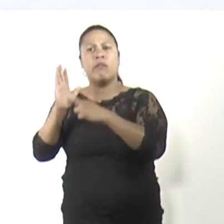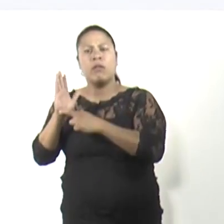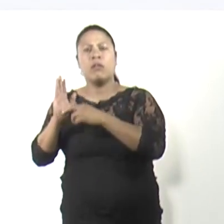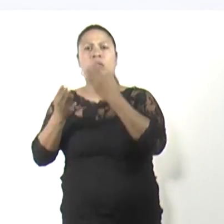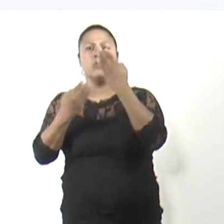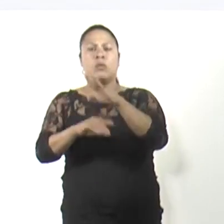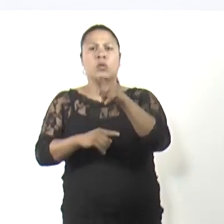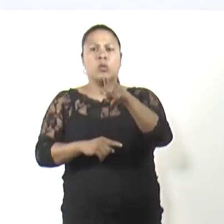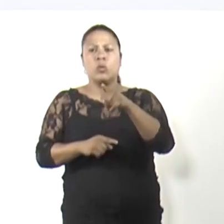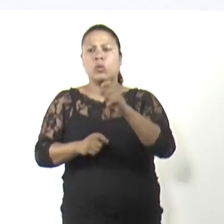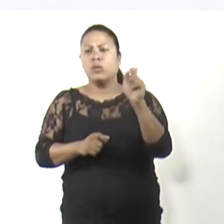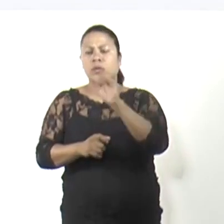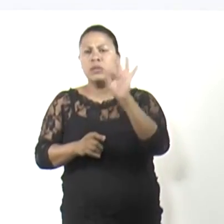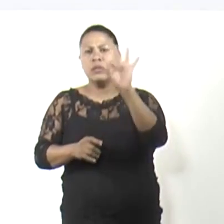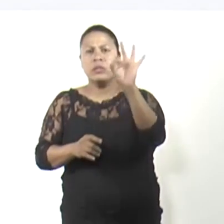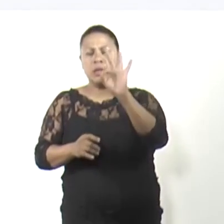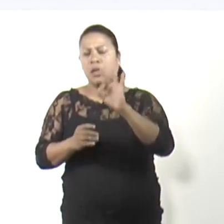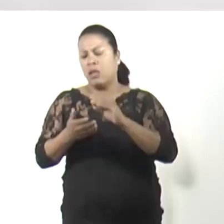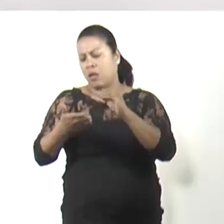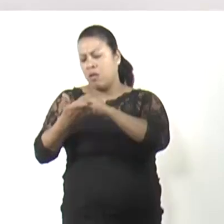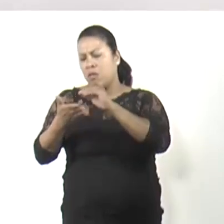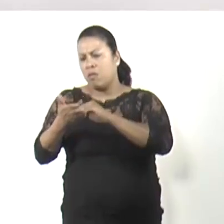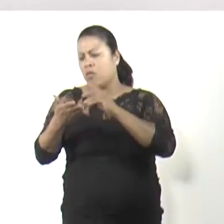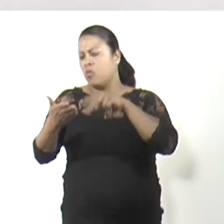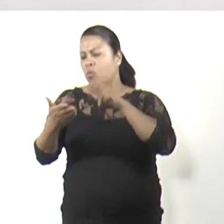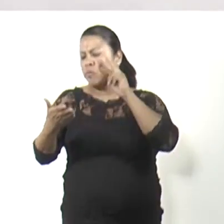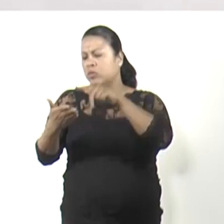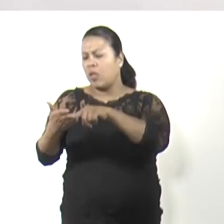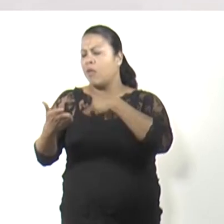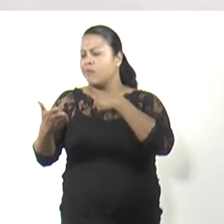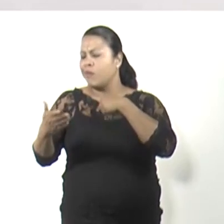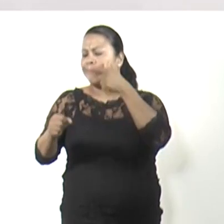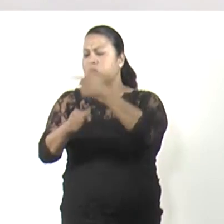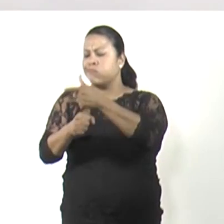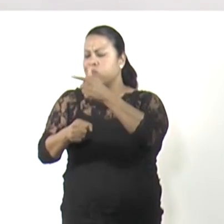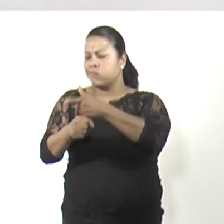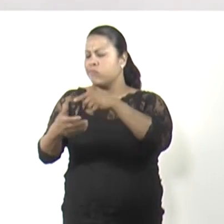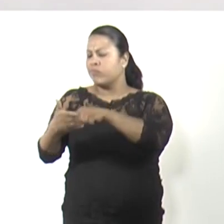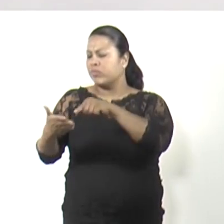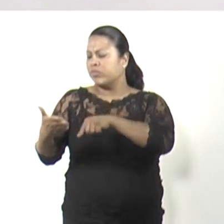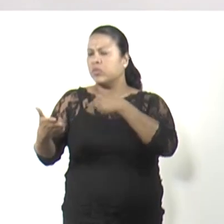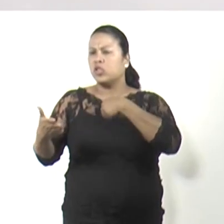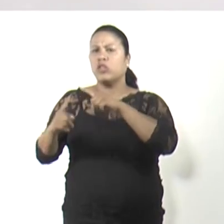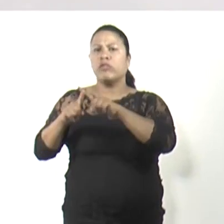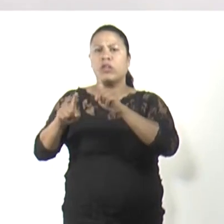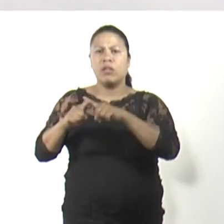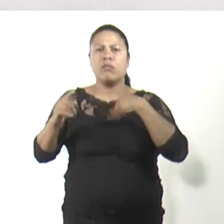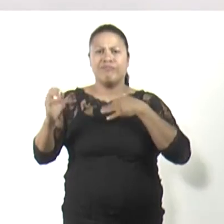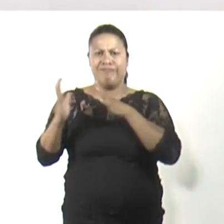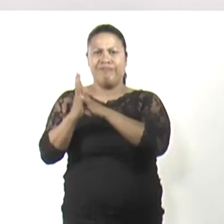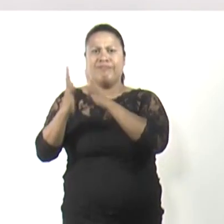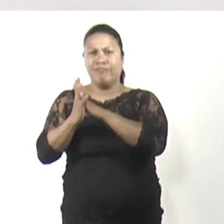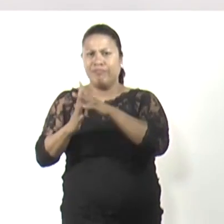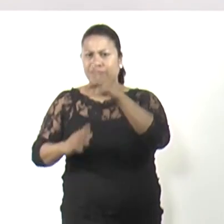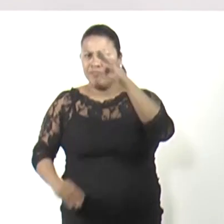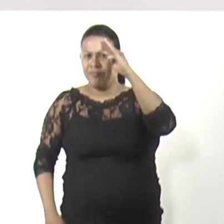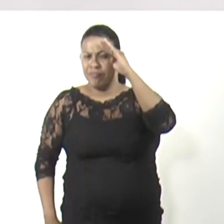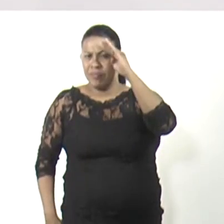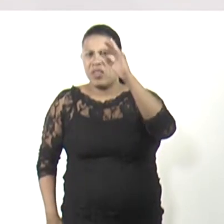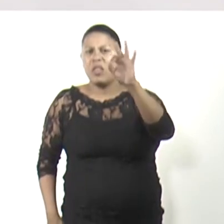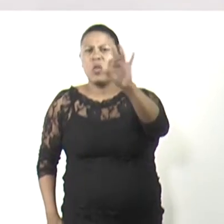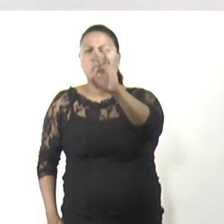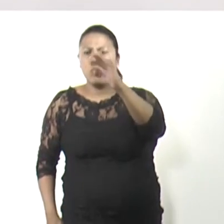has interactuado, te has relacionado, has convivido, has participado? ¿Qué